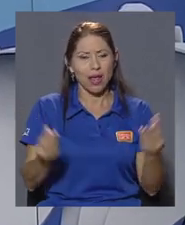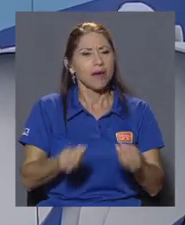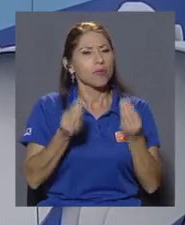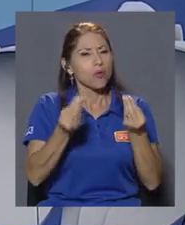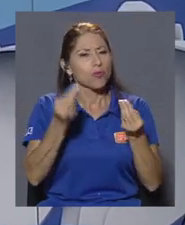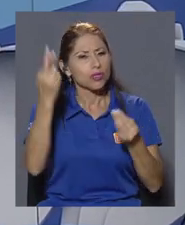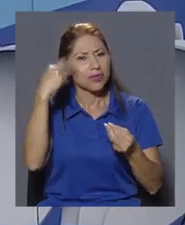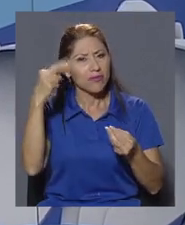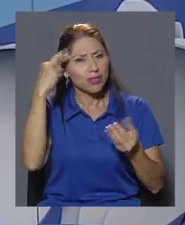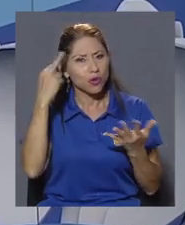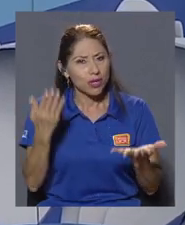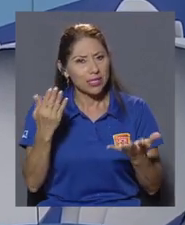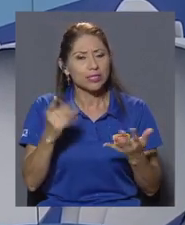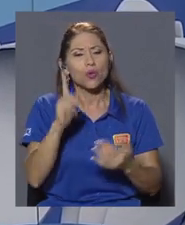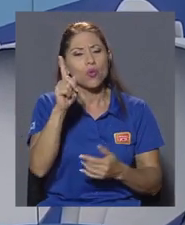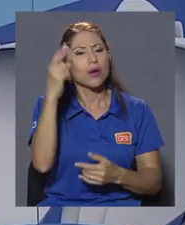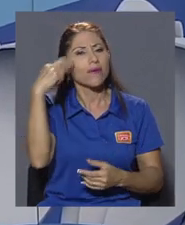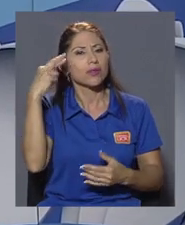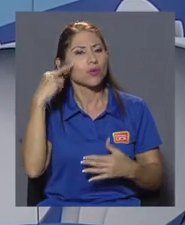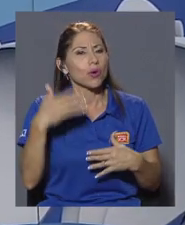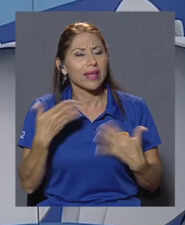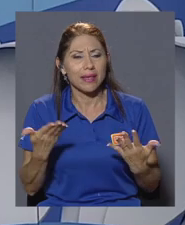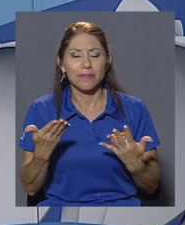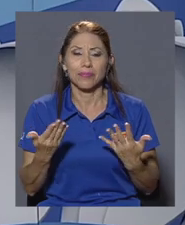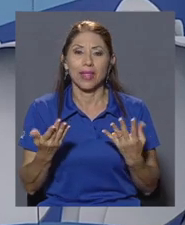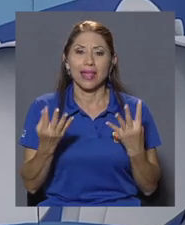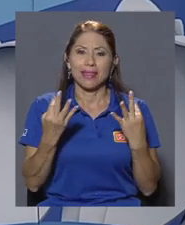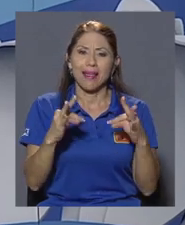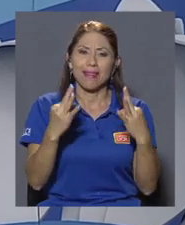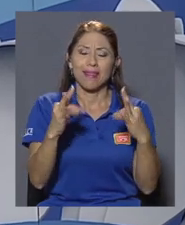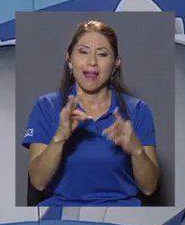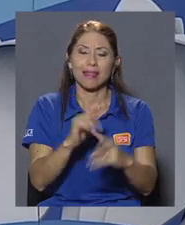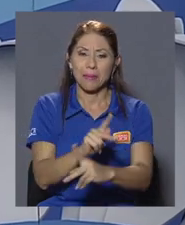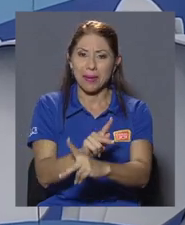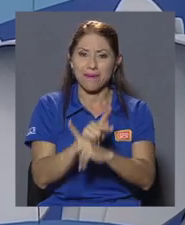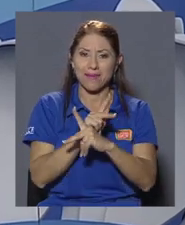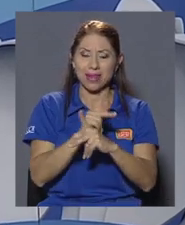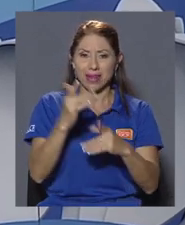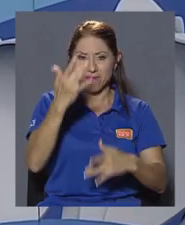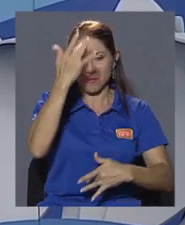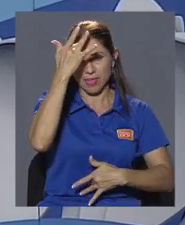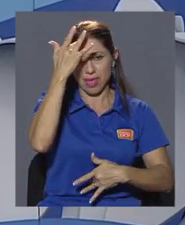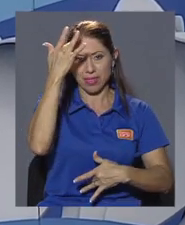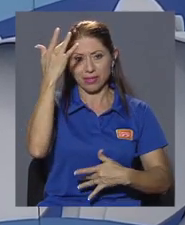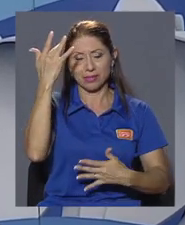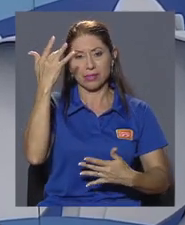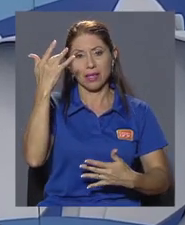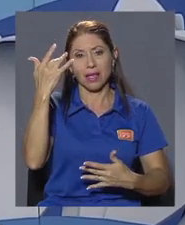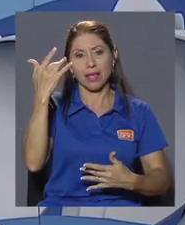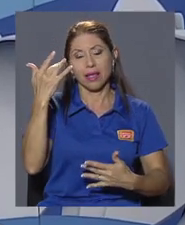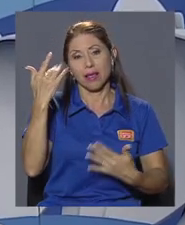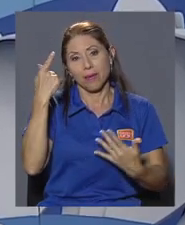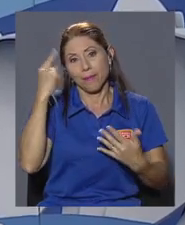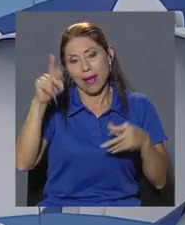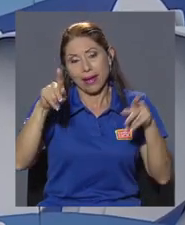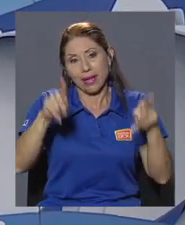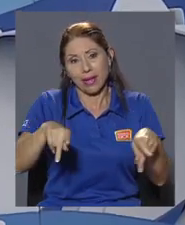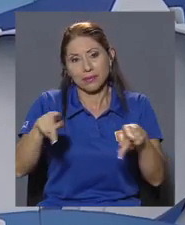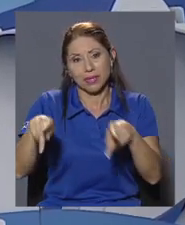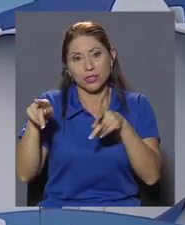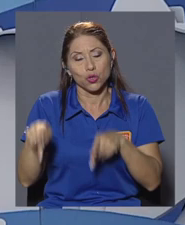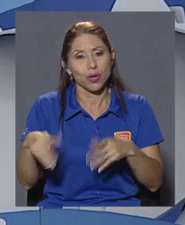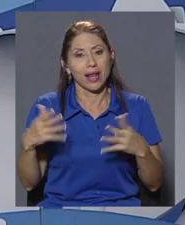muchas razones y una de ellas es el tratar de prevenir estas enfermedades para que las personas